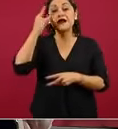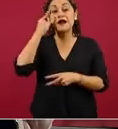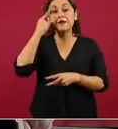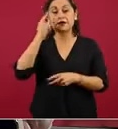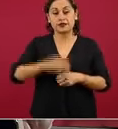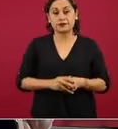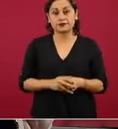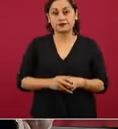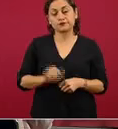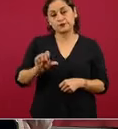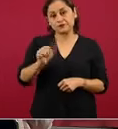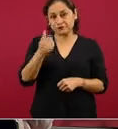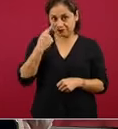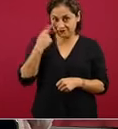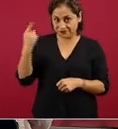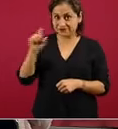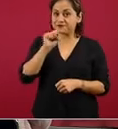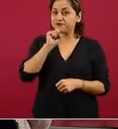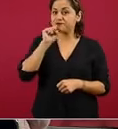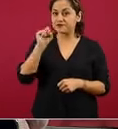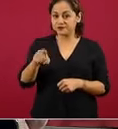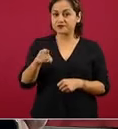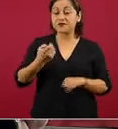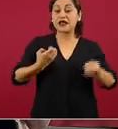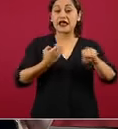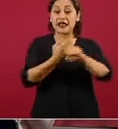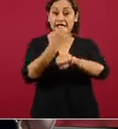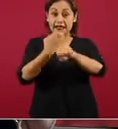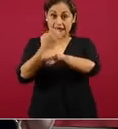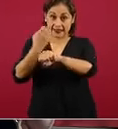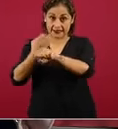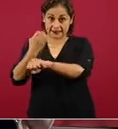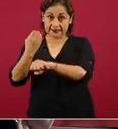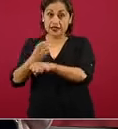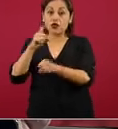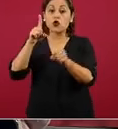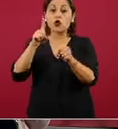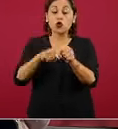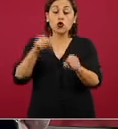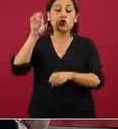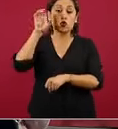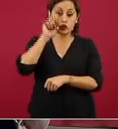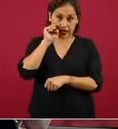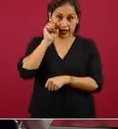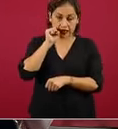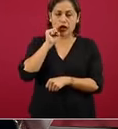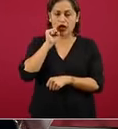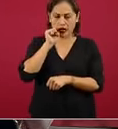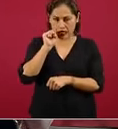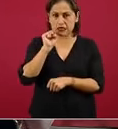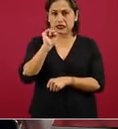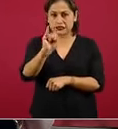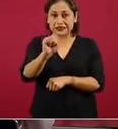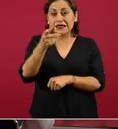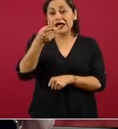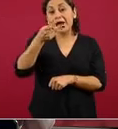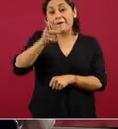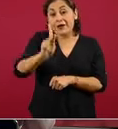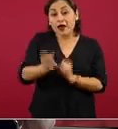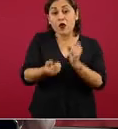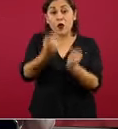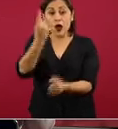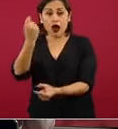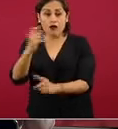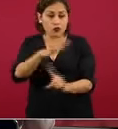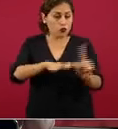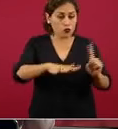semáforo tratando de identificar estas entidades dentro del color naranja, si me pasan la siguiente, que están cerca del mayor